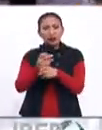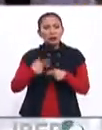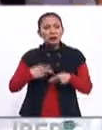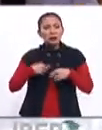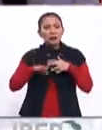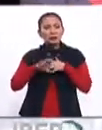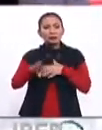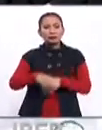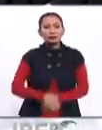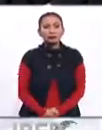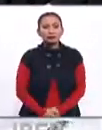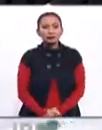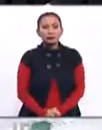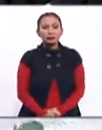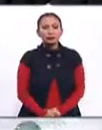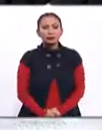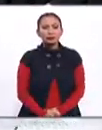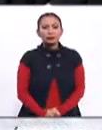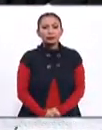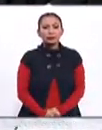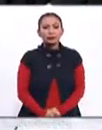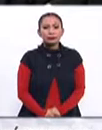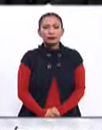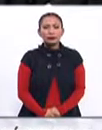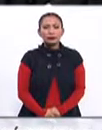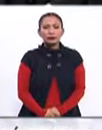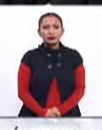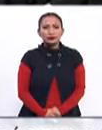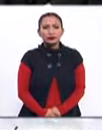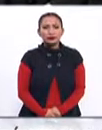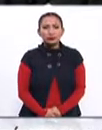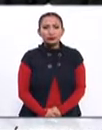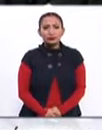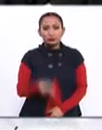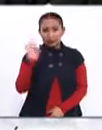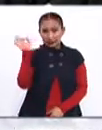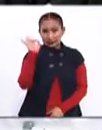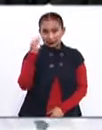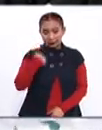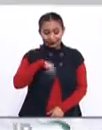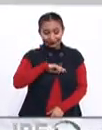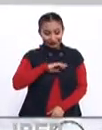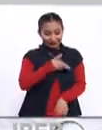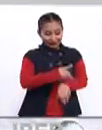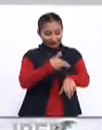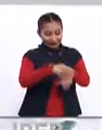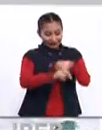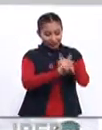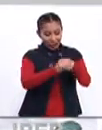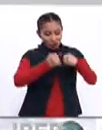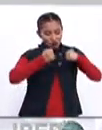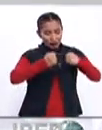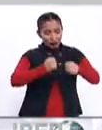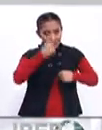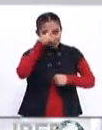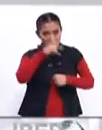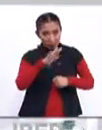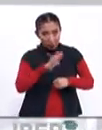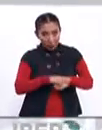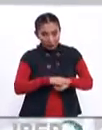de los migrantes. Si resolvemos nuestros problemas y se fortalece